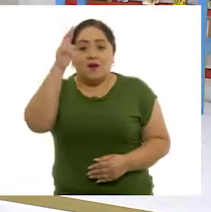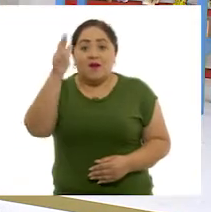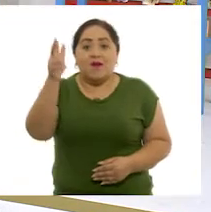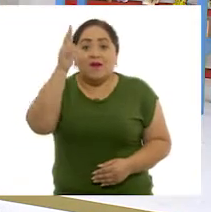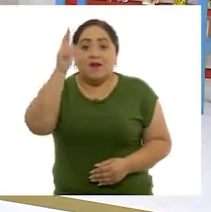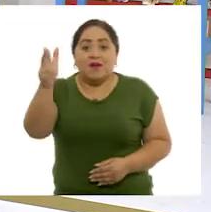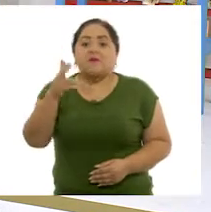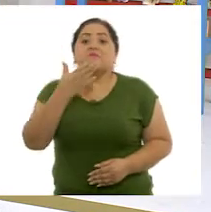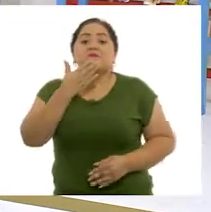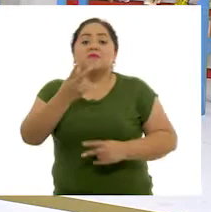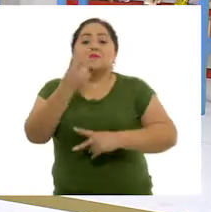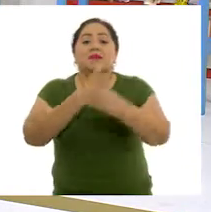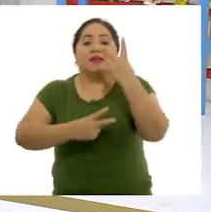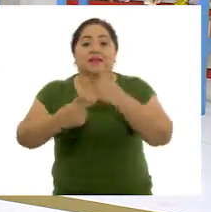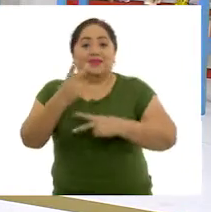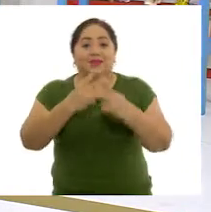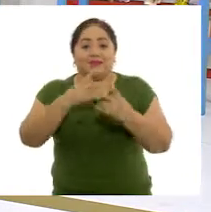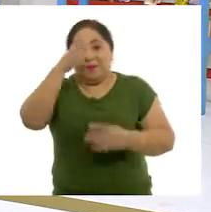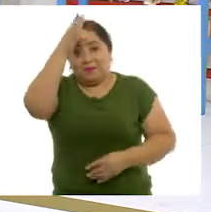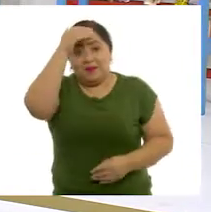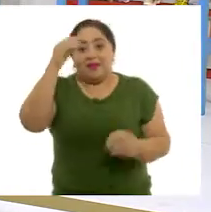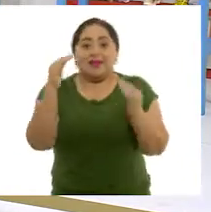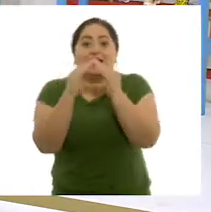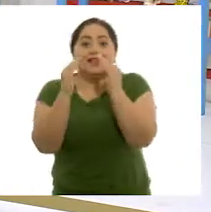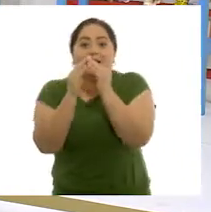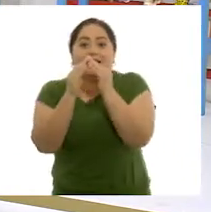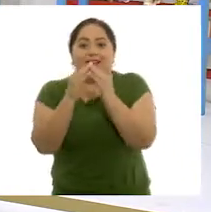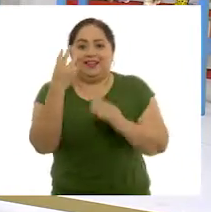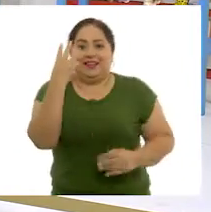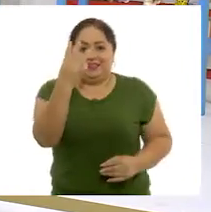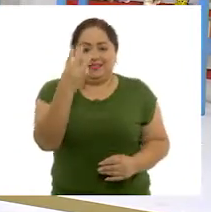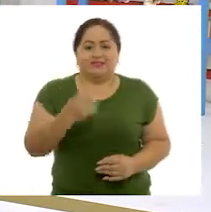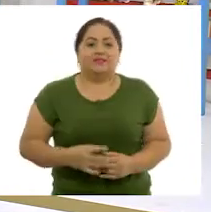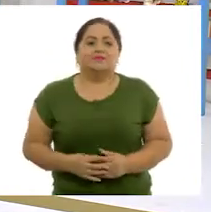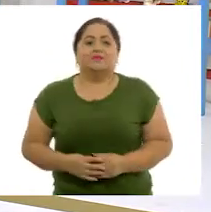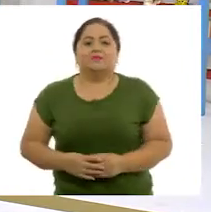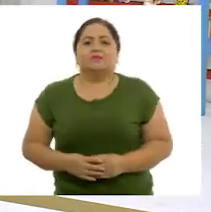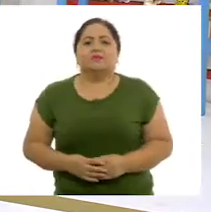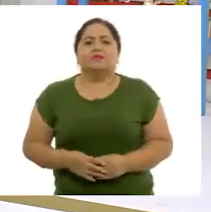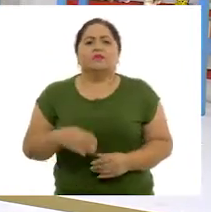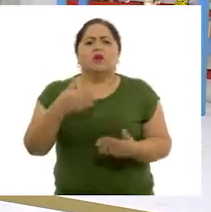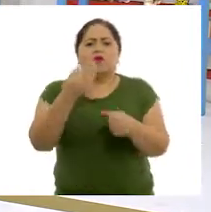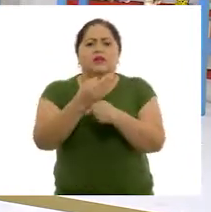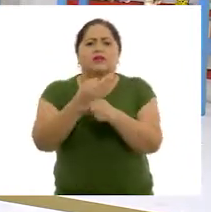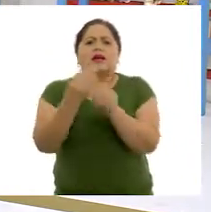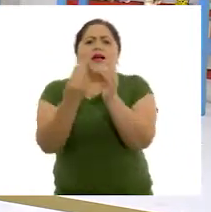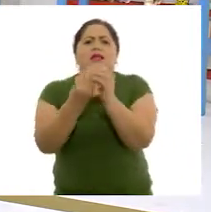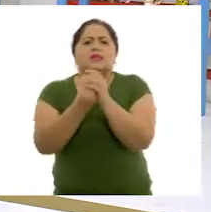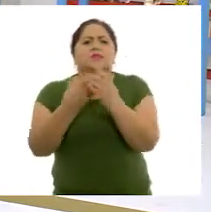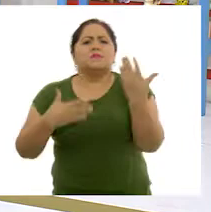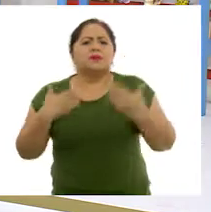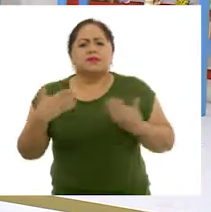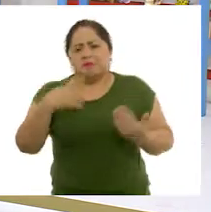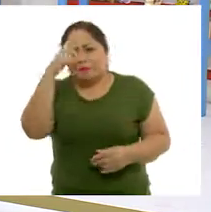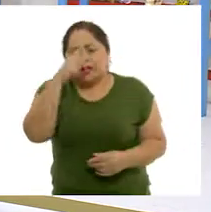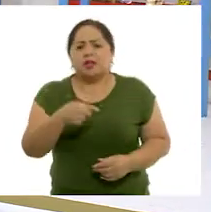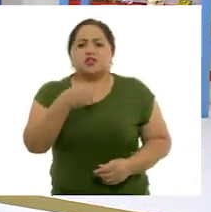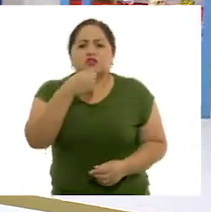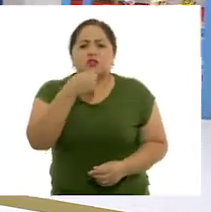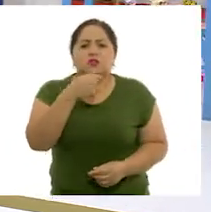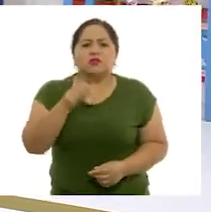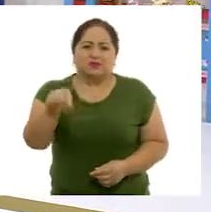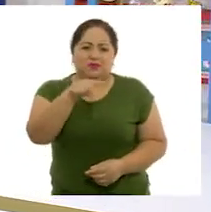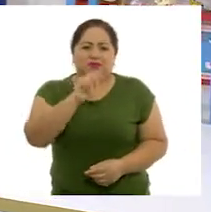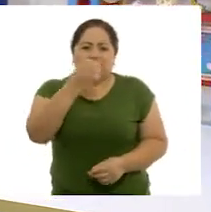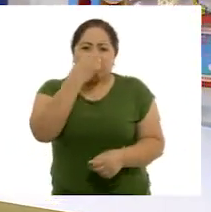Niñas y niños, bienvenidas y bienvenidos a Aprende en Casa 3. Hoy tenemos una clase muy divertida para niñas y niños de